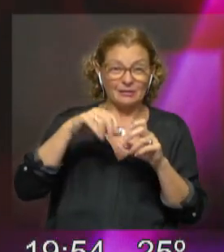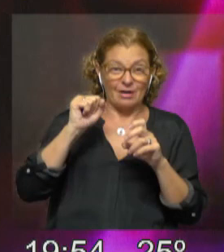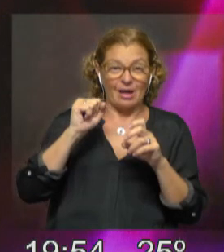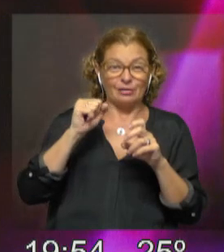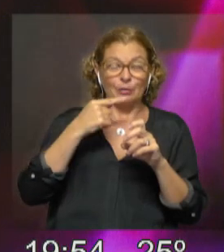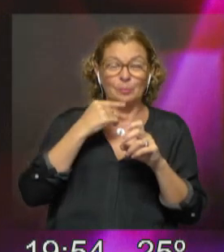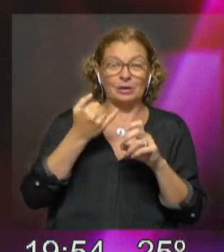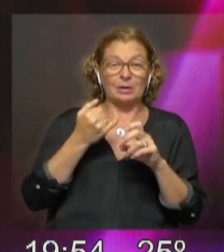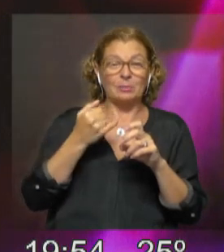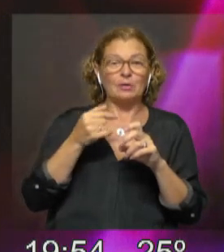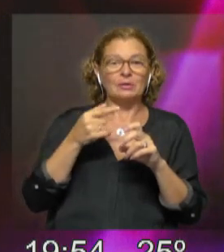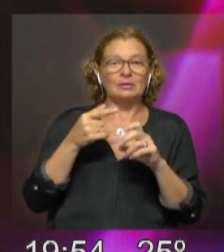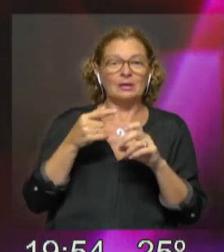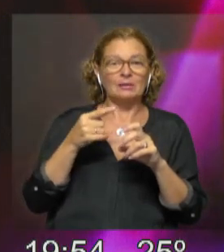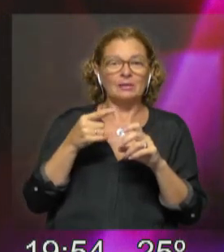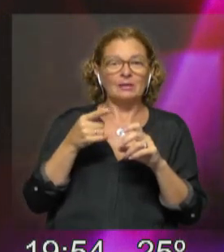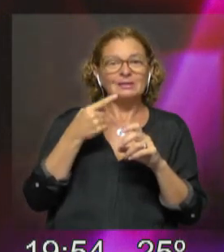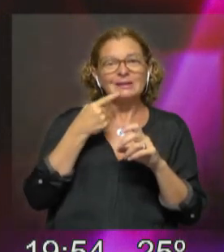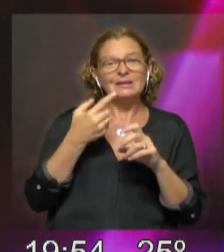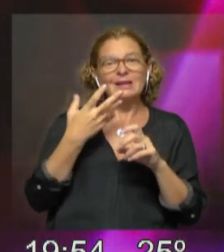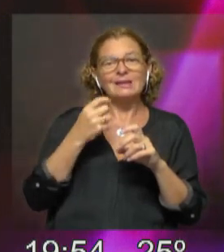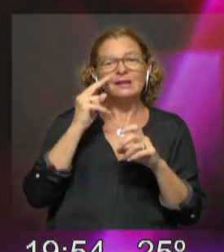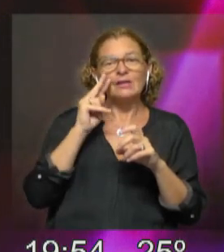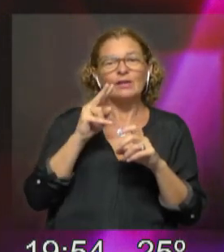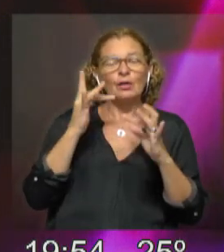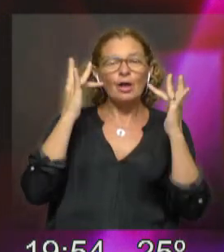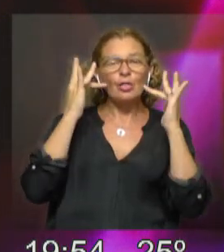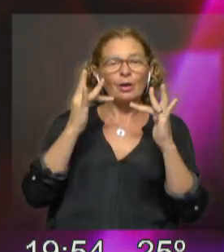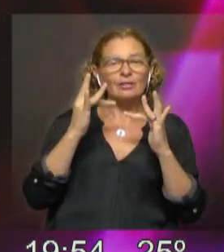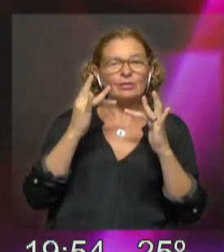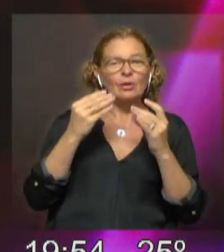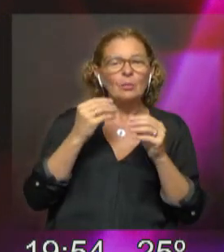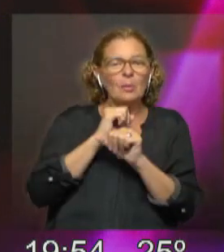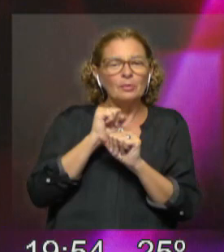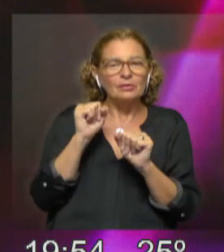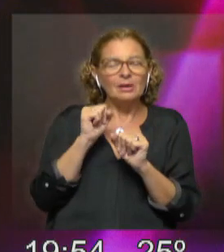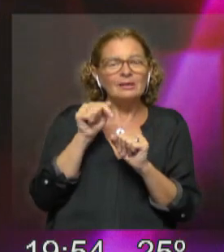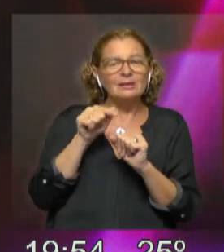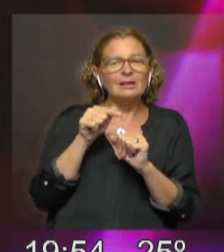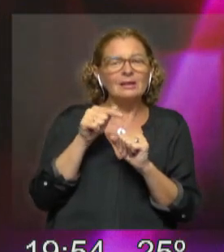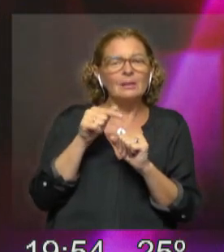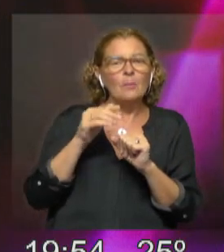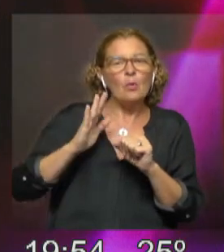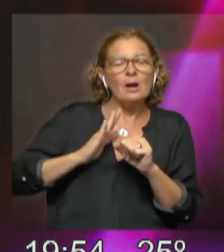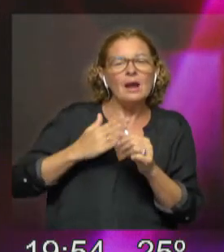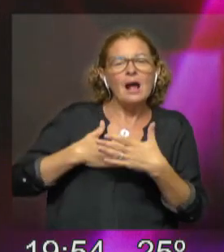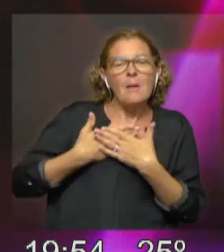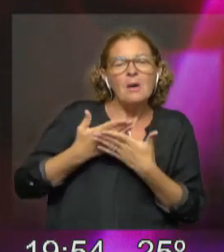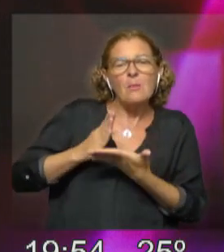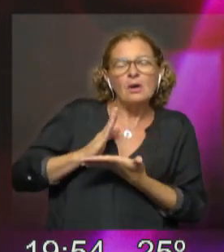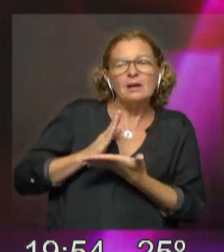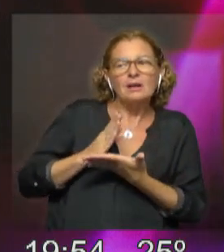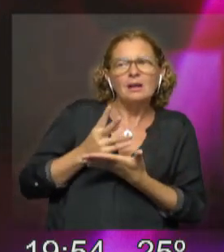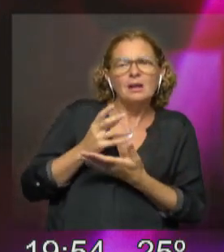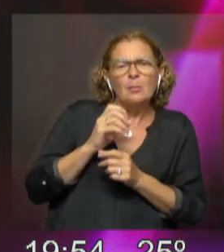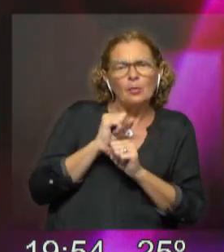desde el lesbianismo y desde la visibilidad lésbica tiene que ver con la educación, con la posibilidad de que el lesbianismo sea más más visible en la